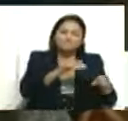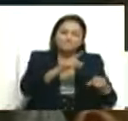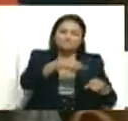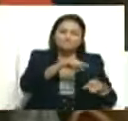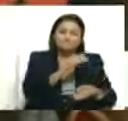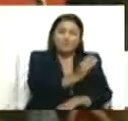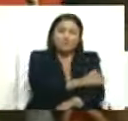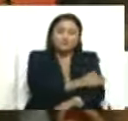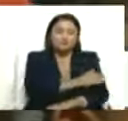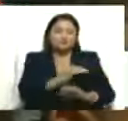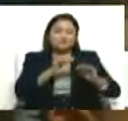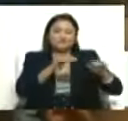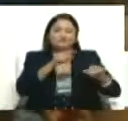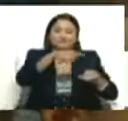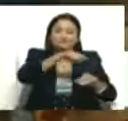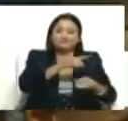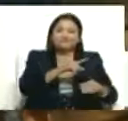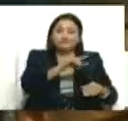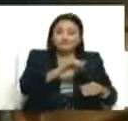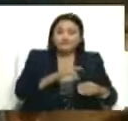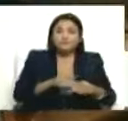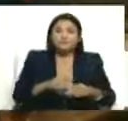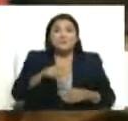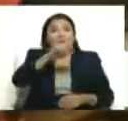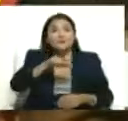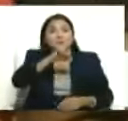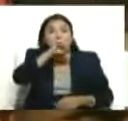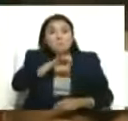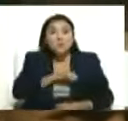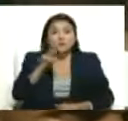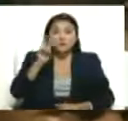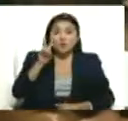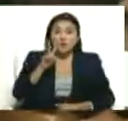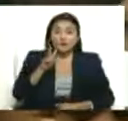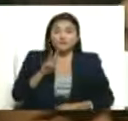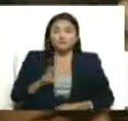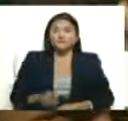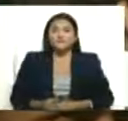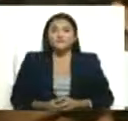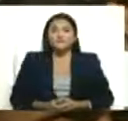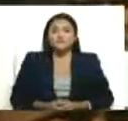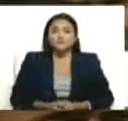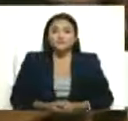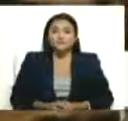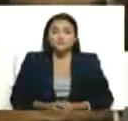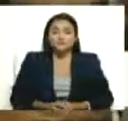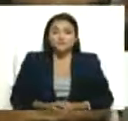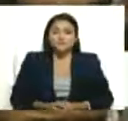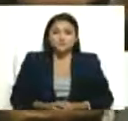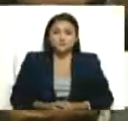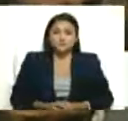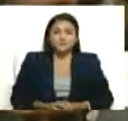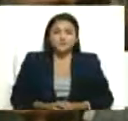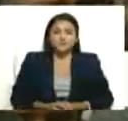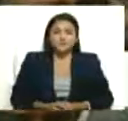Los patriotas, las patriotas, independiente de su color político,